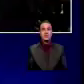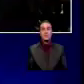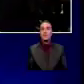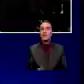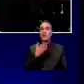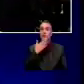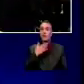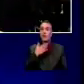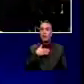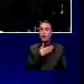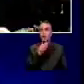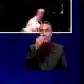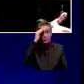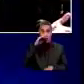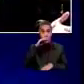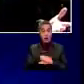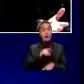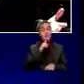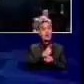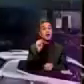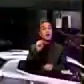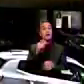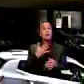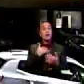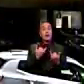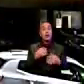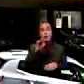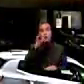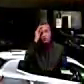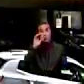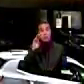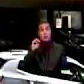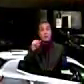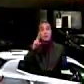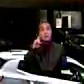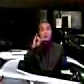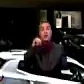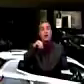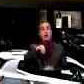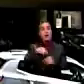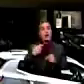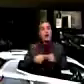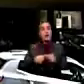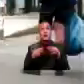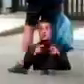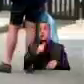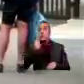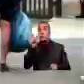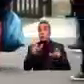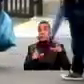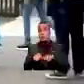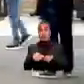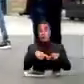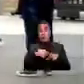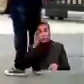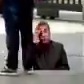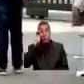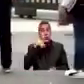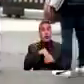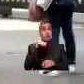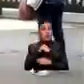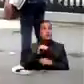¿Qué tal, amigos televidentes? Buenas tardes. En efecto, me encuentro en el Hospital Carlos Andrade Marín de la capital, que al igual que los otros centros hospitalarios del